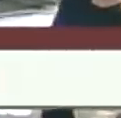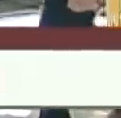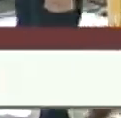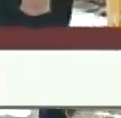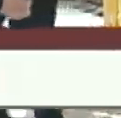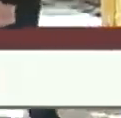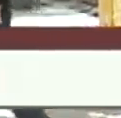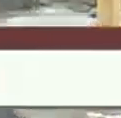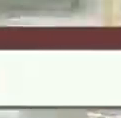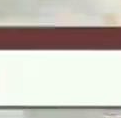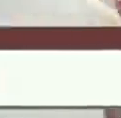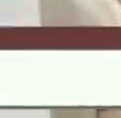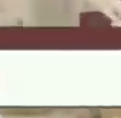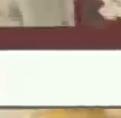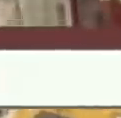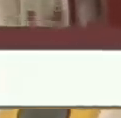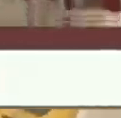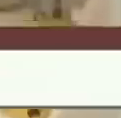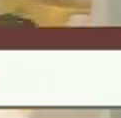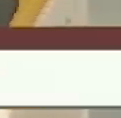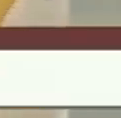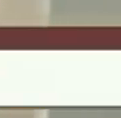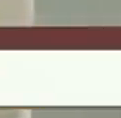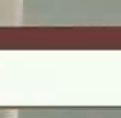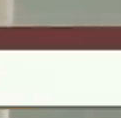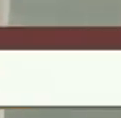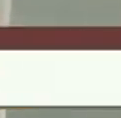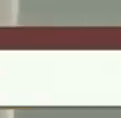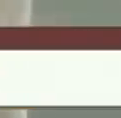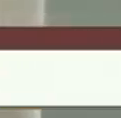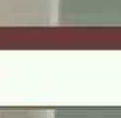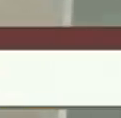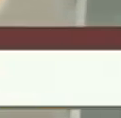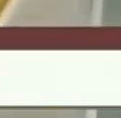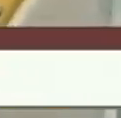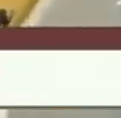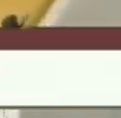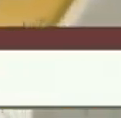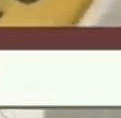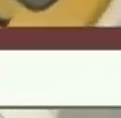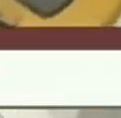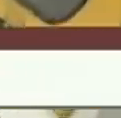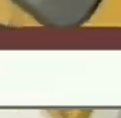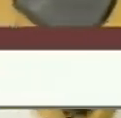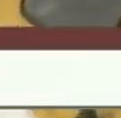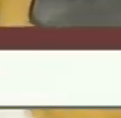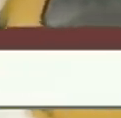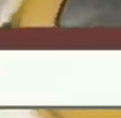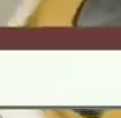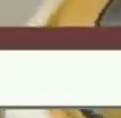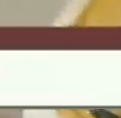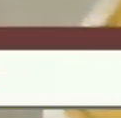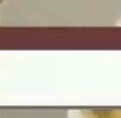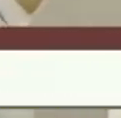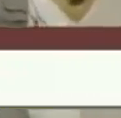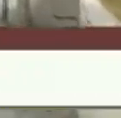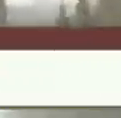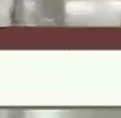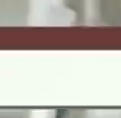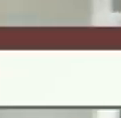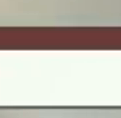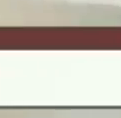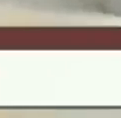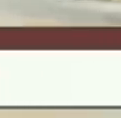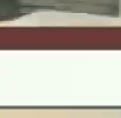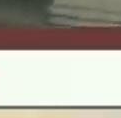Fíjese, aquí hoy día, día miércoles, estamos procesando lo que es la hojuela entera. Correcto. Es una hojuela con la